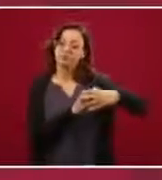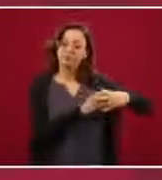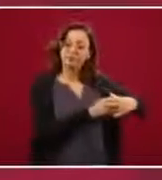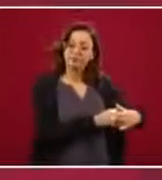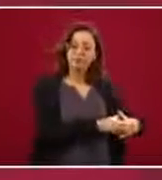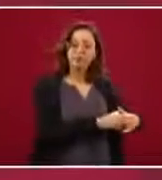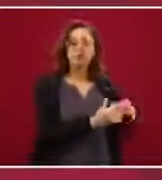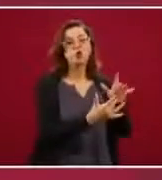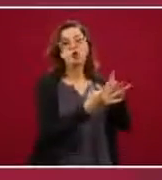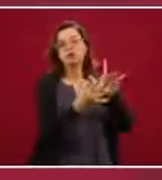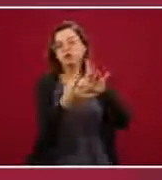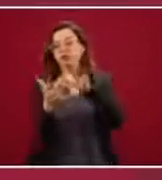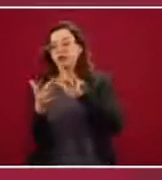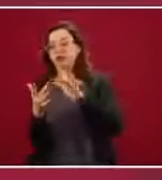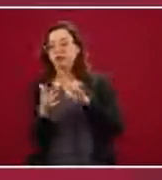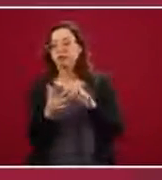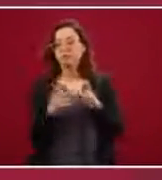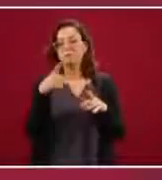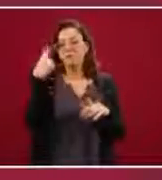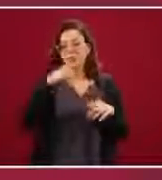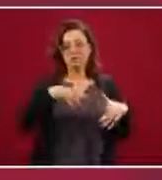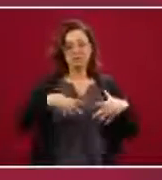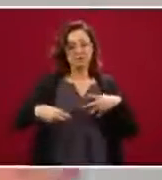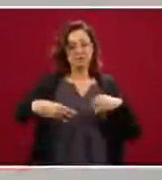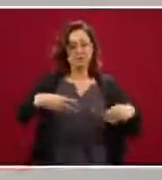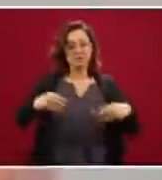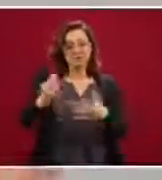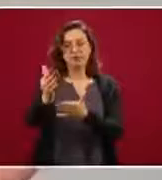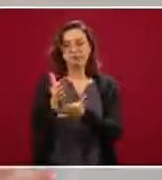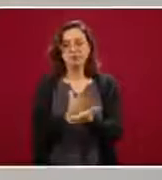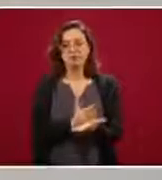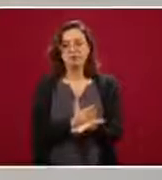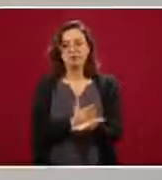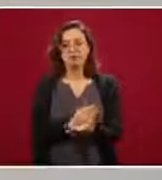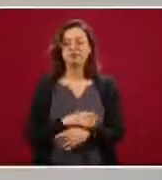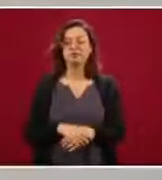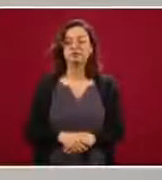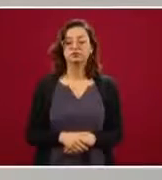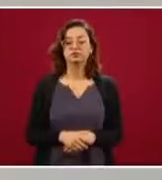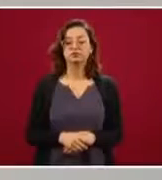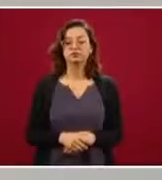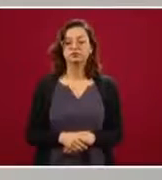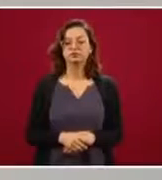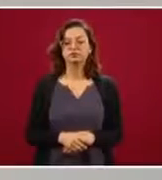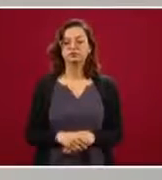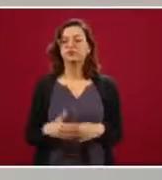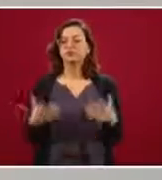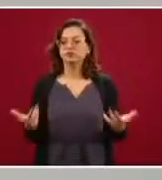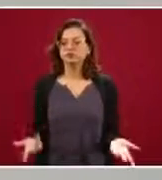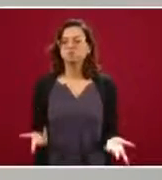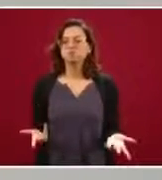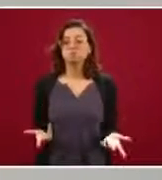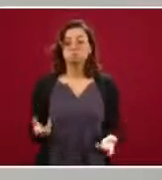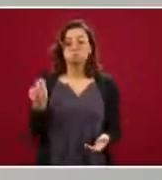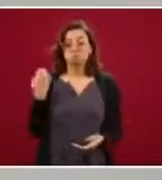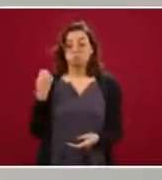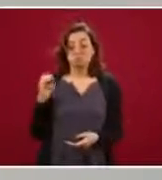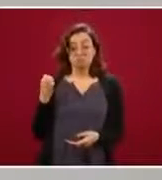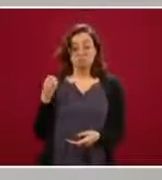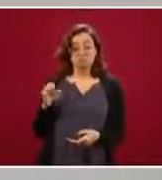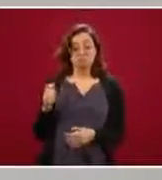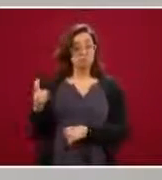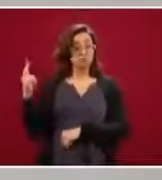estudio de los contactos para romper las cadenas de transmisión. Entonces, este modelo lo pusimos en práctica en todos